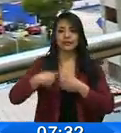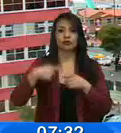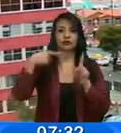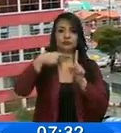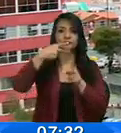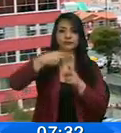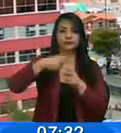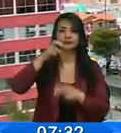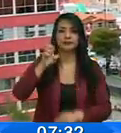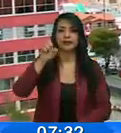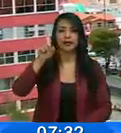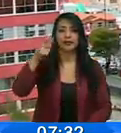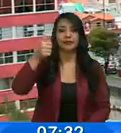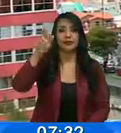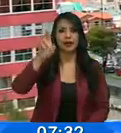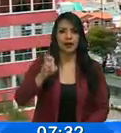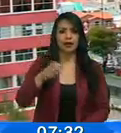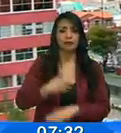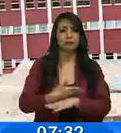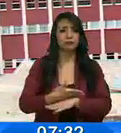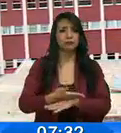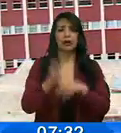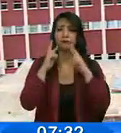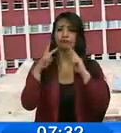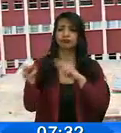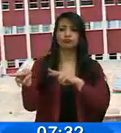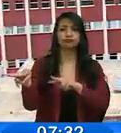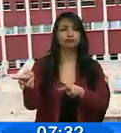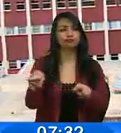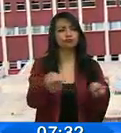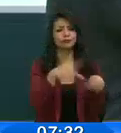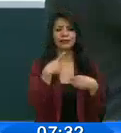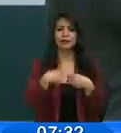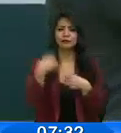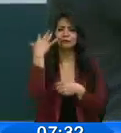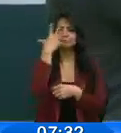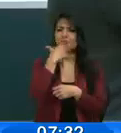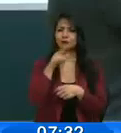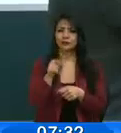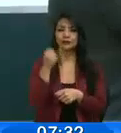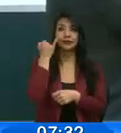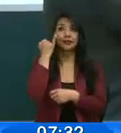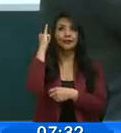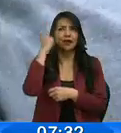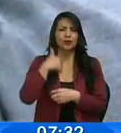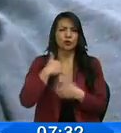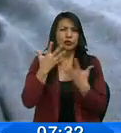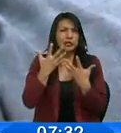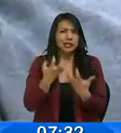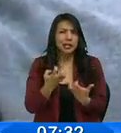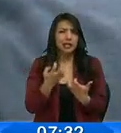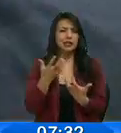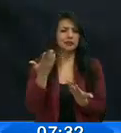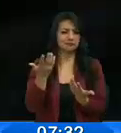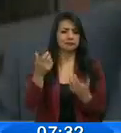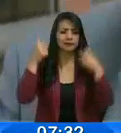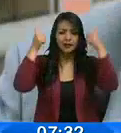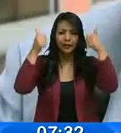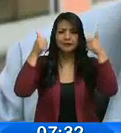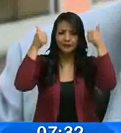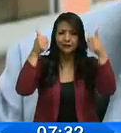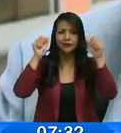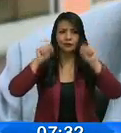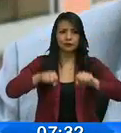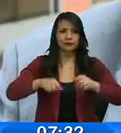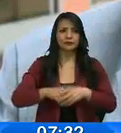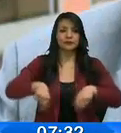Jácome podría pasarse horas enteras observando la belleza de la capital. De ahí nació su interés por llegar al sillón municipal. La ciudad está en